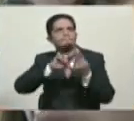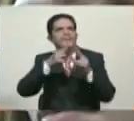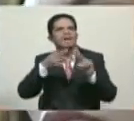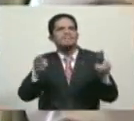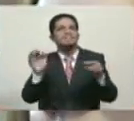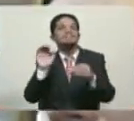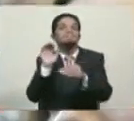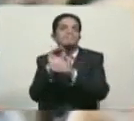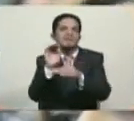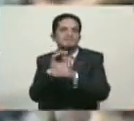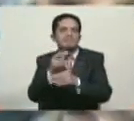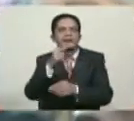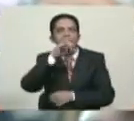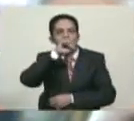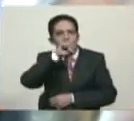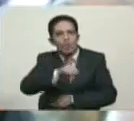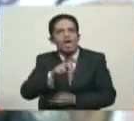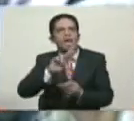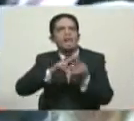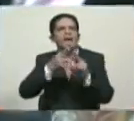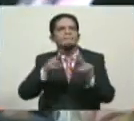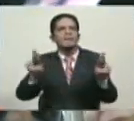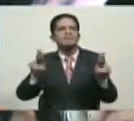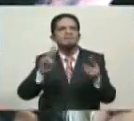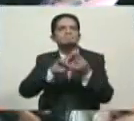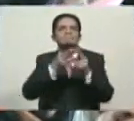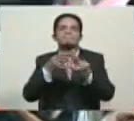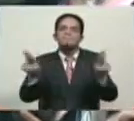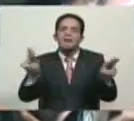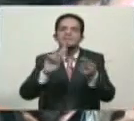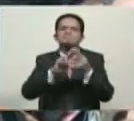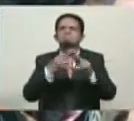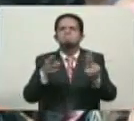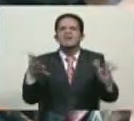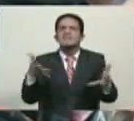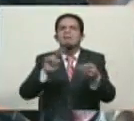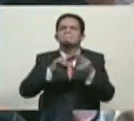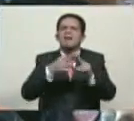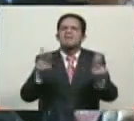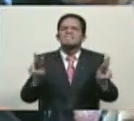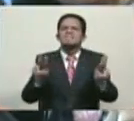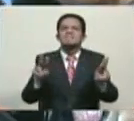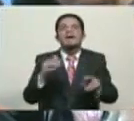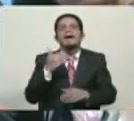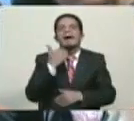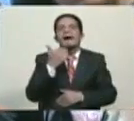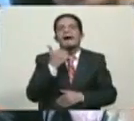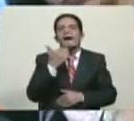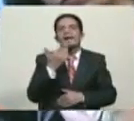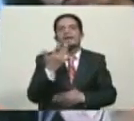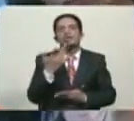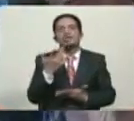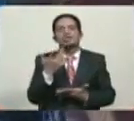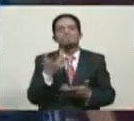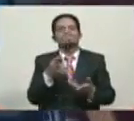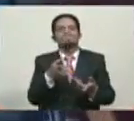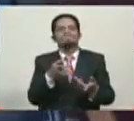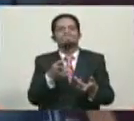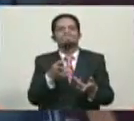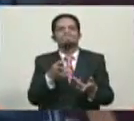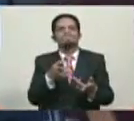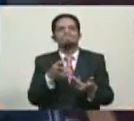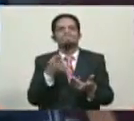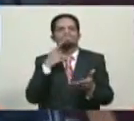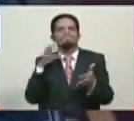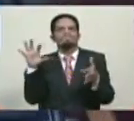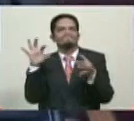preservadores de ella. La paz, la paz, la paz es un elemento neurálgico con base en el cual se articulan